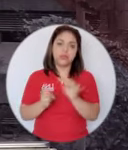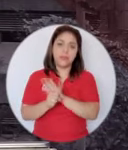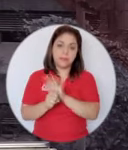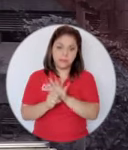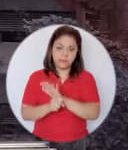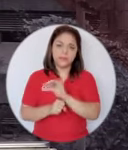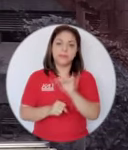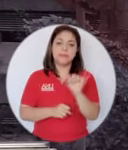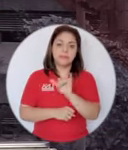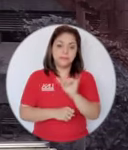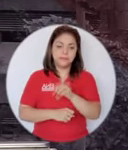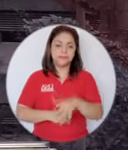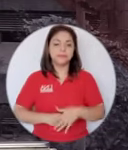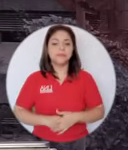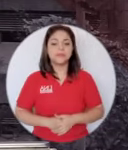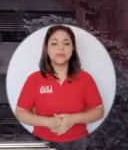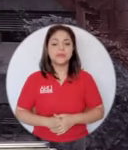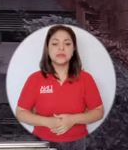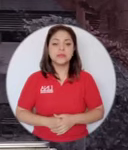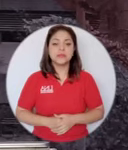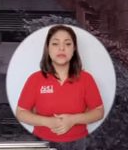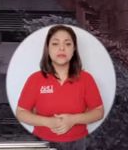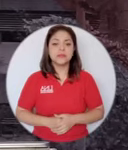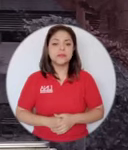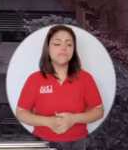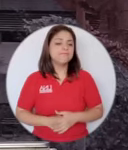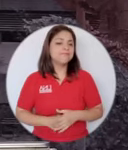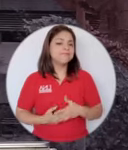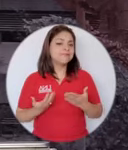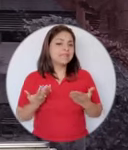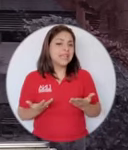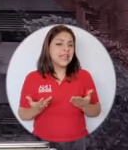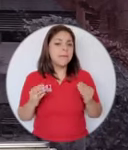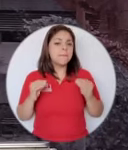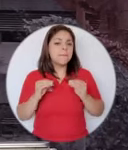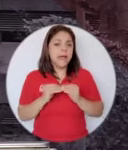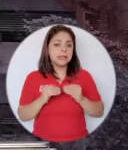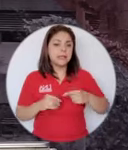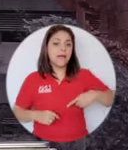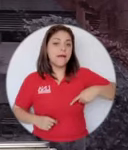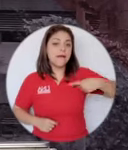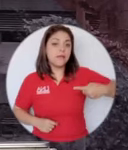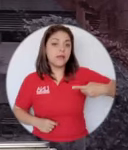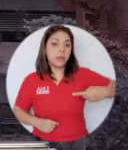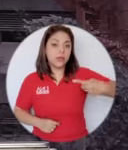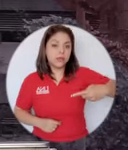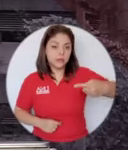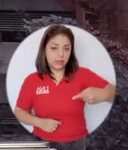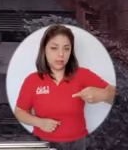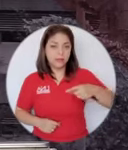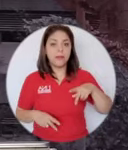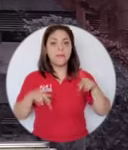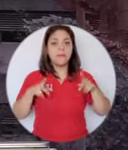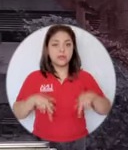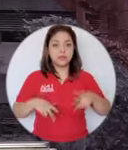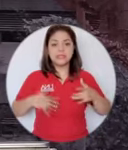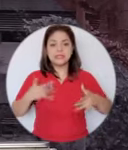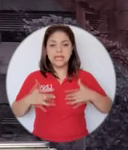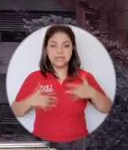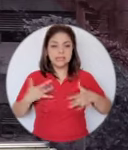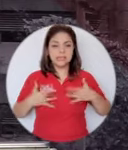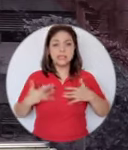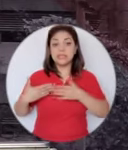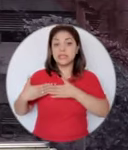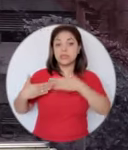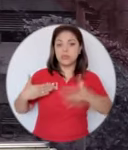¿Qué se ha podido determinar que sea lo más frecuente que se presente en las personas una vez superada la fase aguda de la